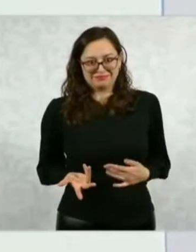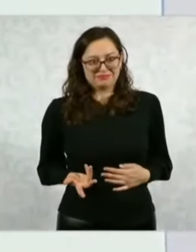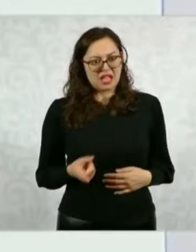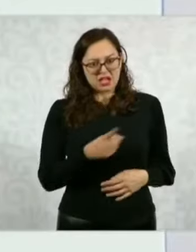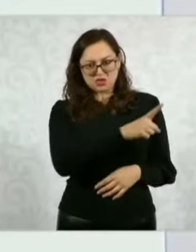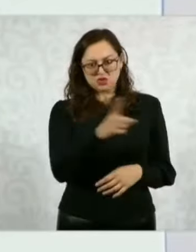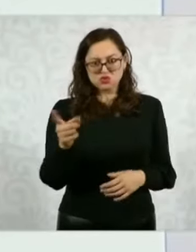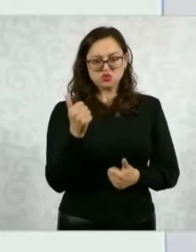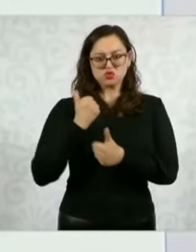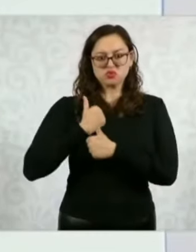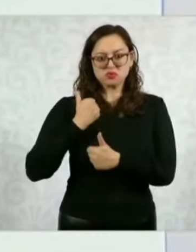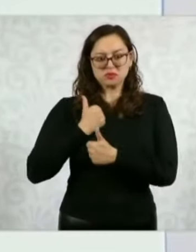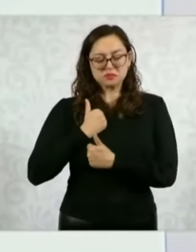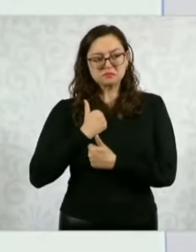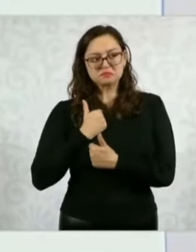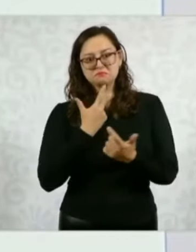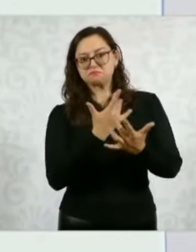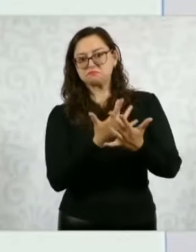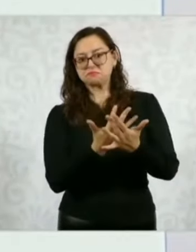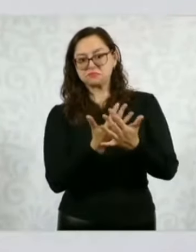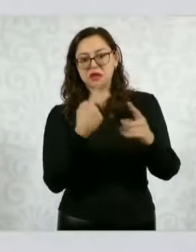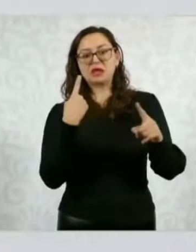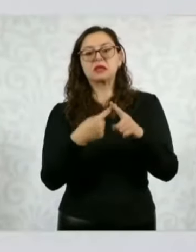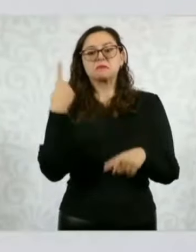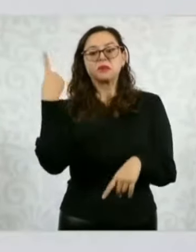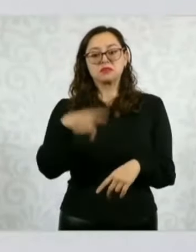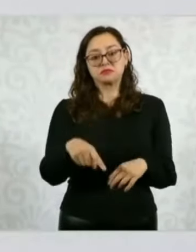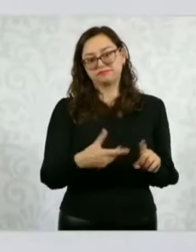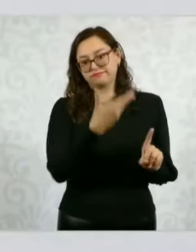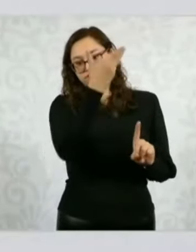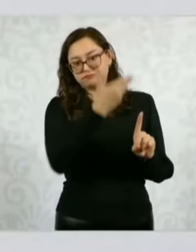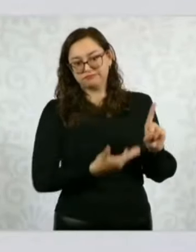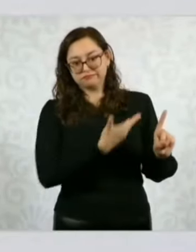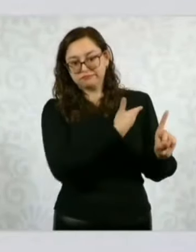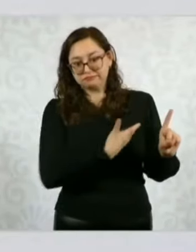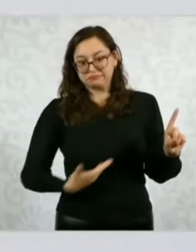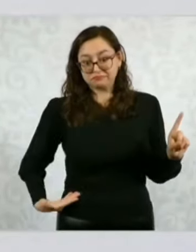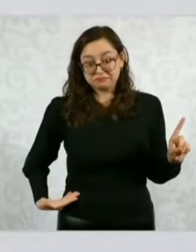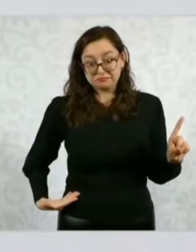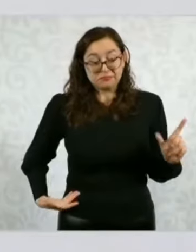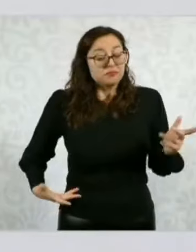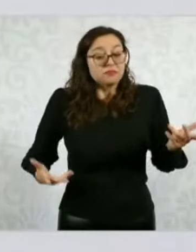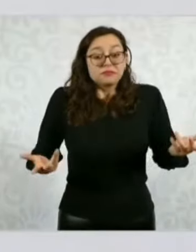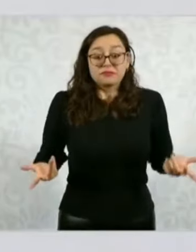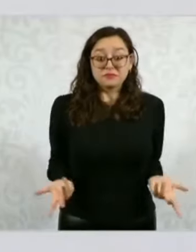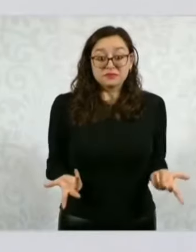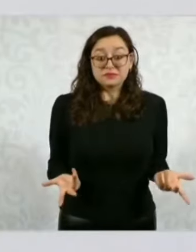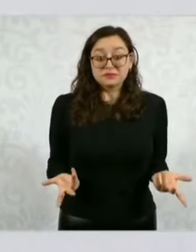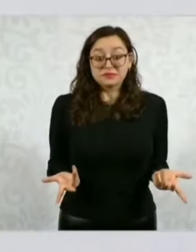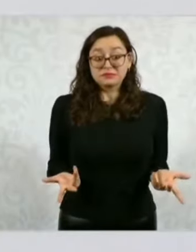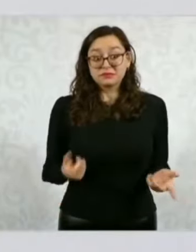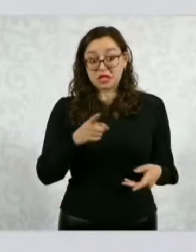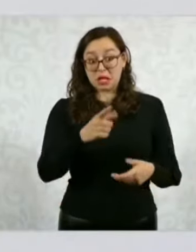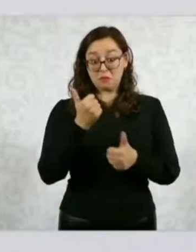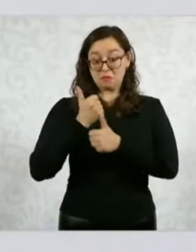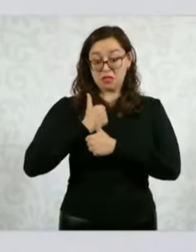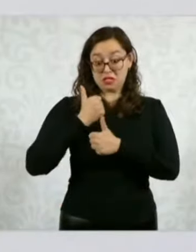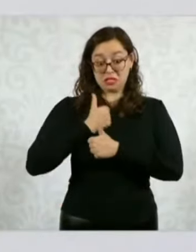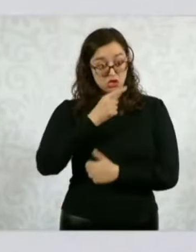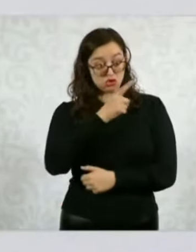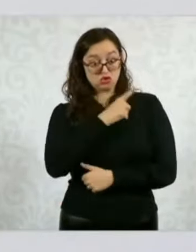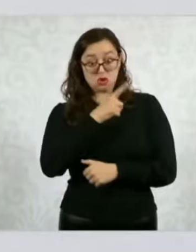ordenado algo como esto? Y si no hubiera habido la orden, no hubiera habido presencia militar aquella tarde